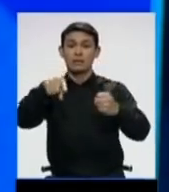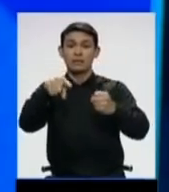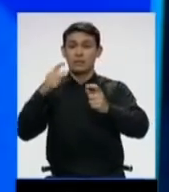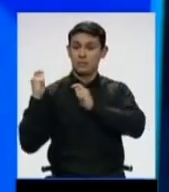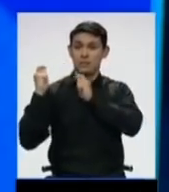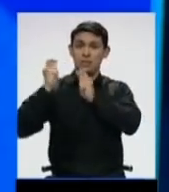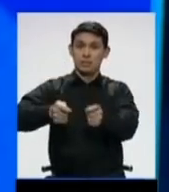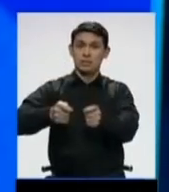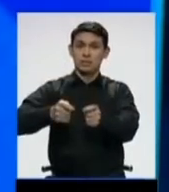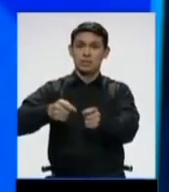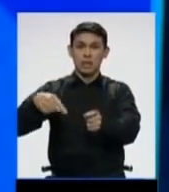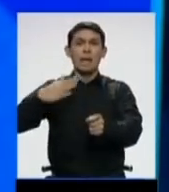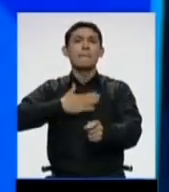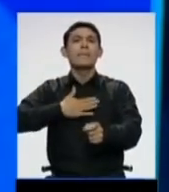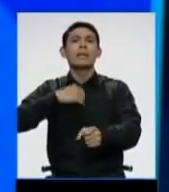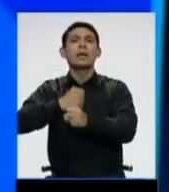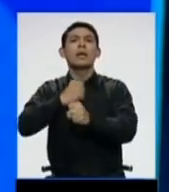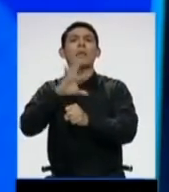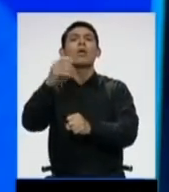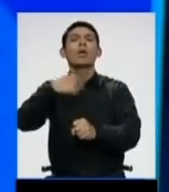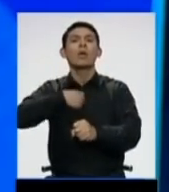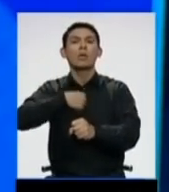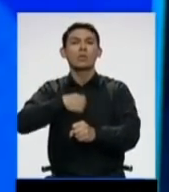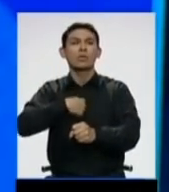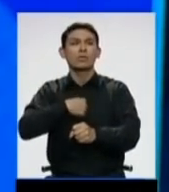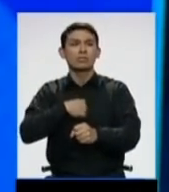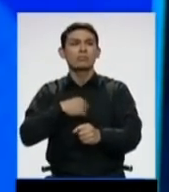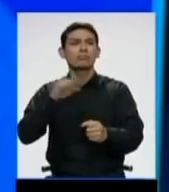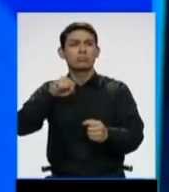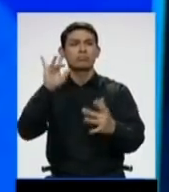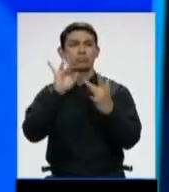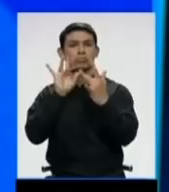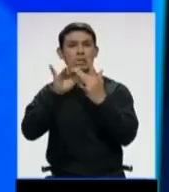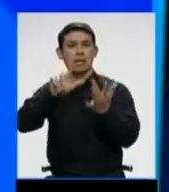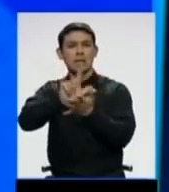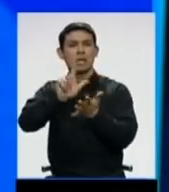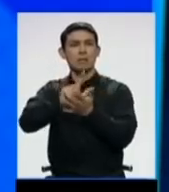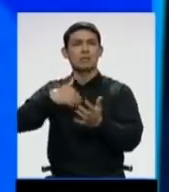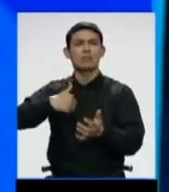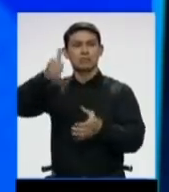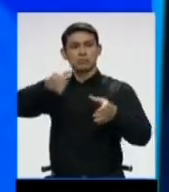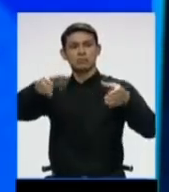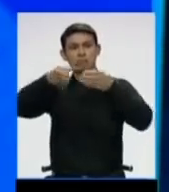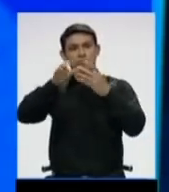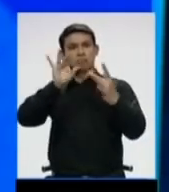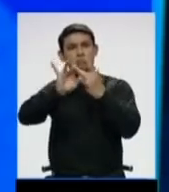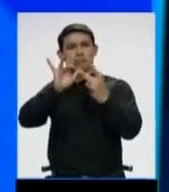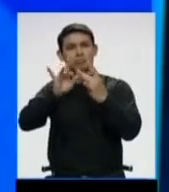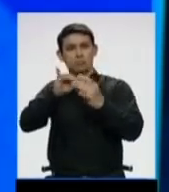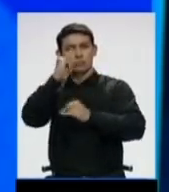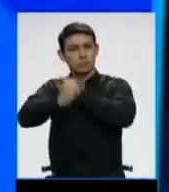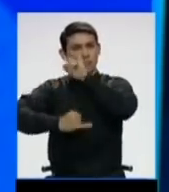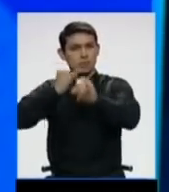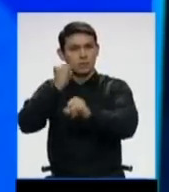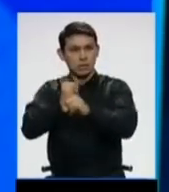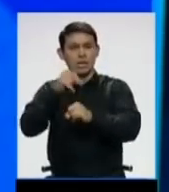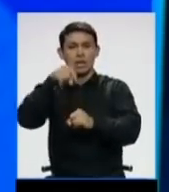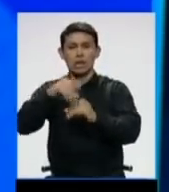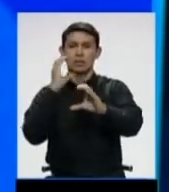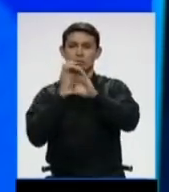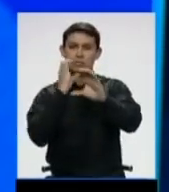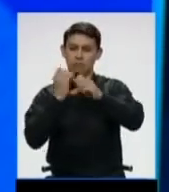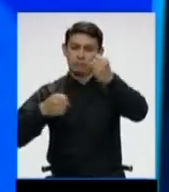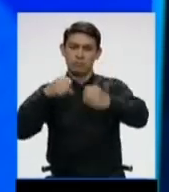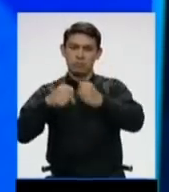Shanghái fue parte de mi trabajo porque yo internacionalizo Lima, porque soy presidente de la Comisión de Relaciones Internacionales. Esta van también a cero costo para